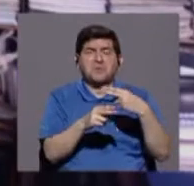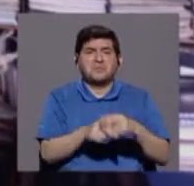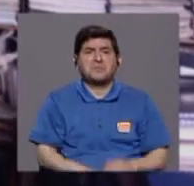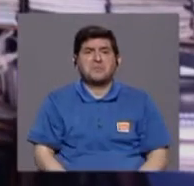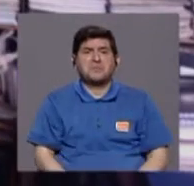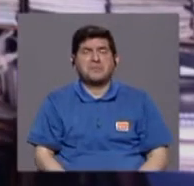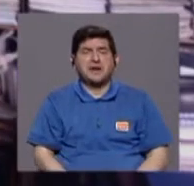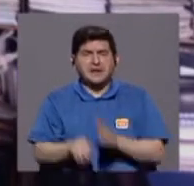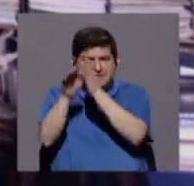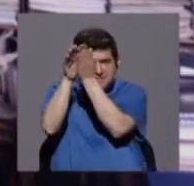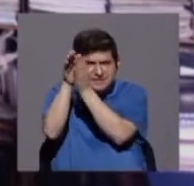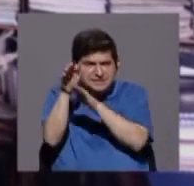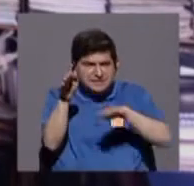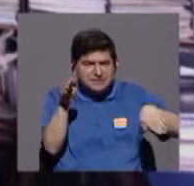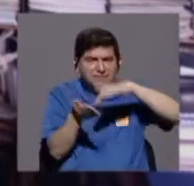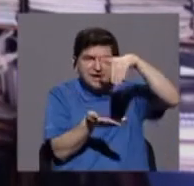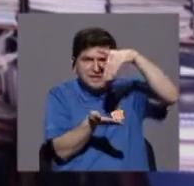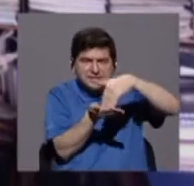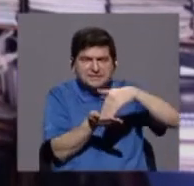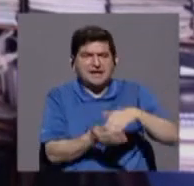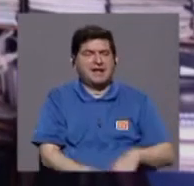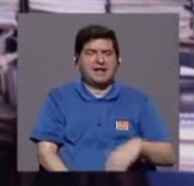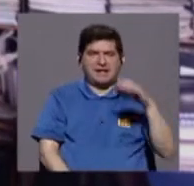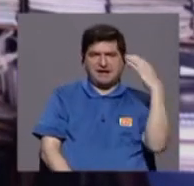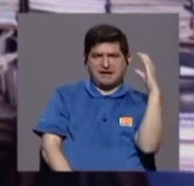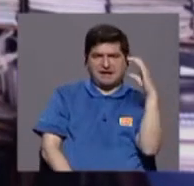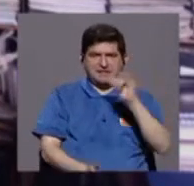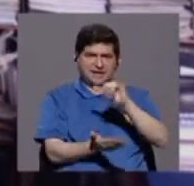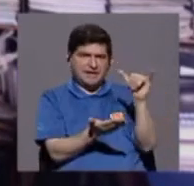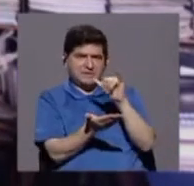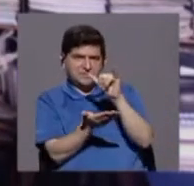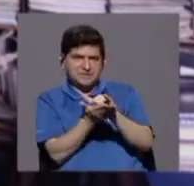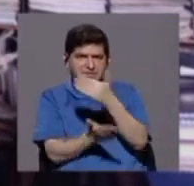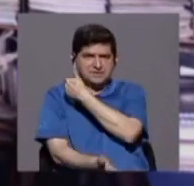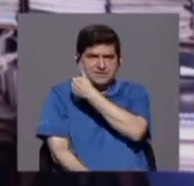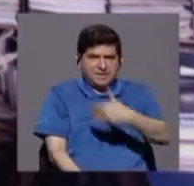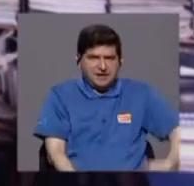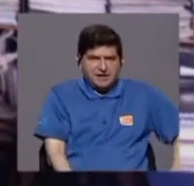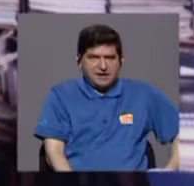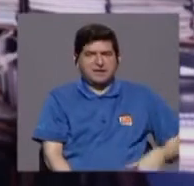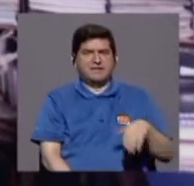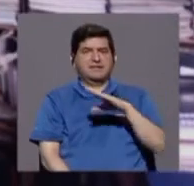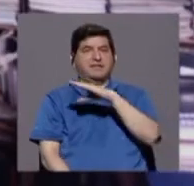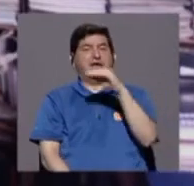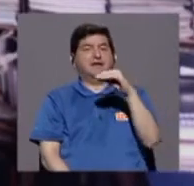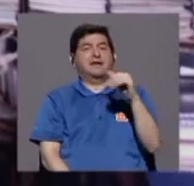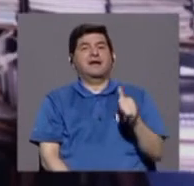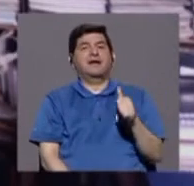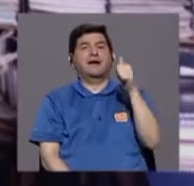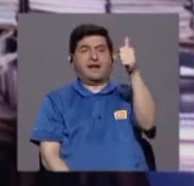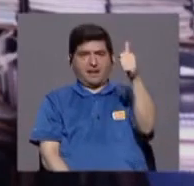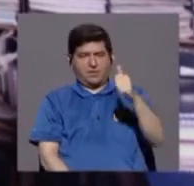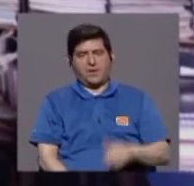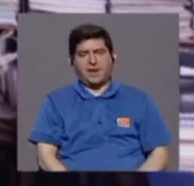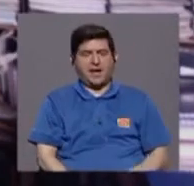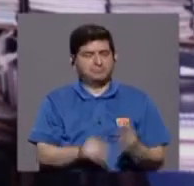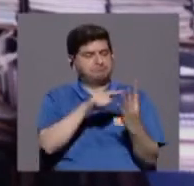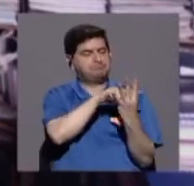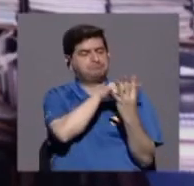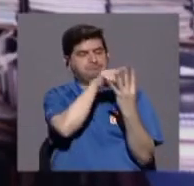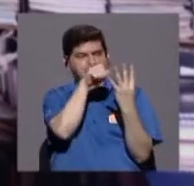meseta central, en torno a Cartago, San José, Heredia y Alajuela, estas